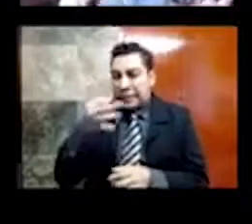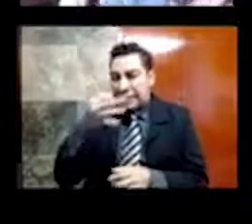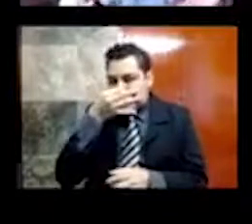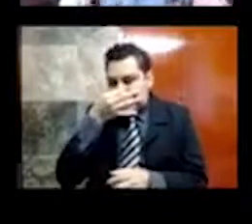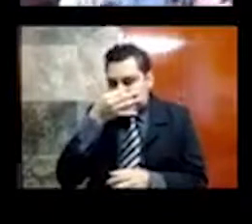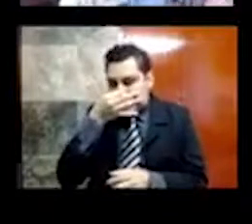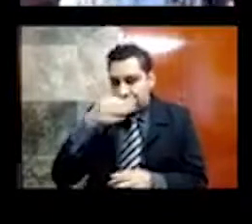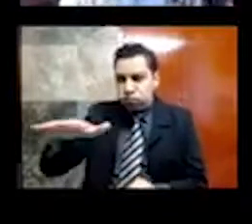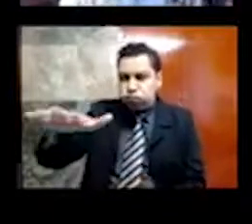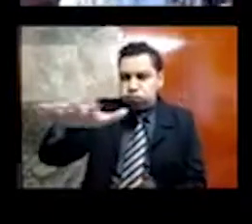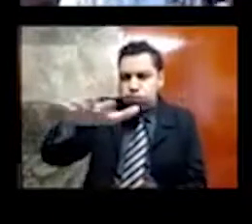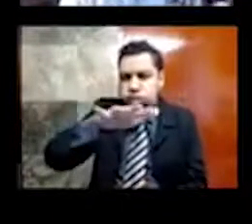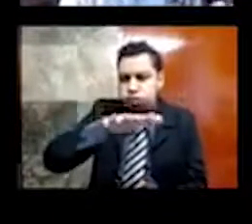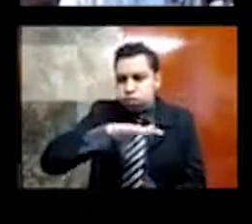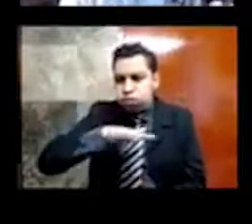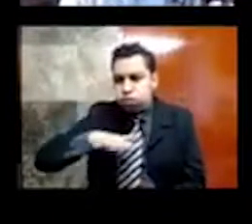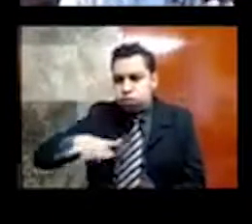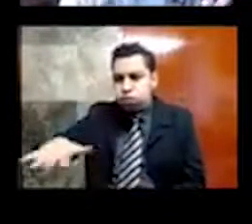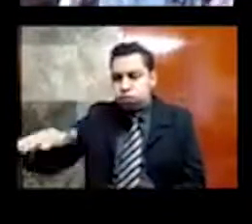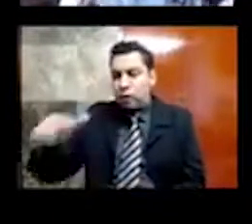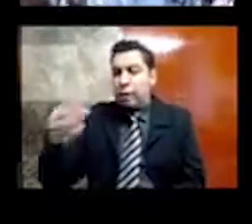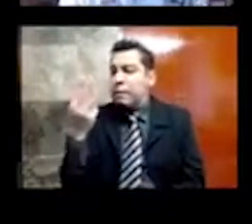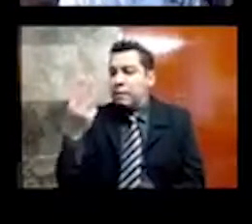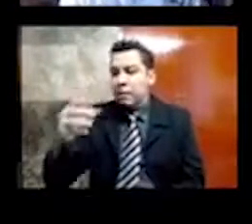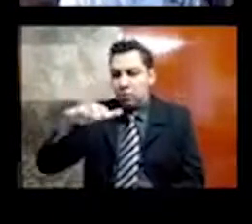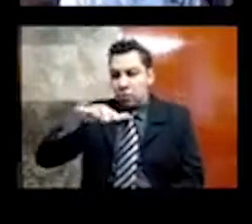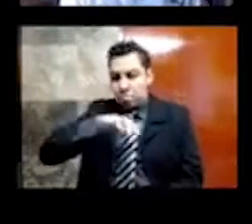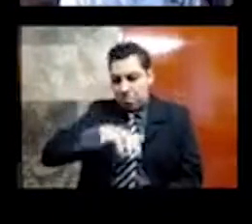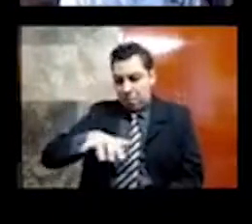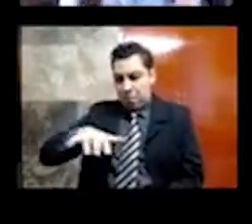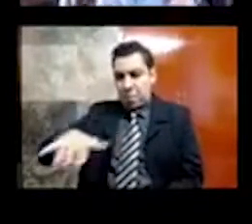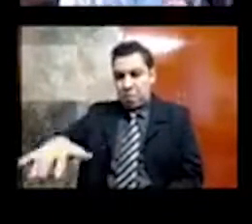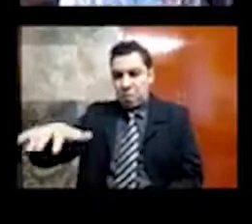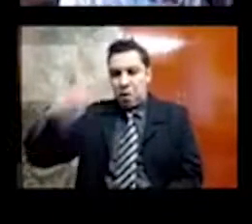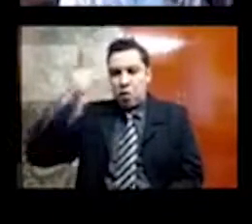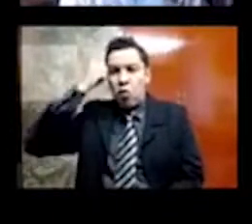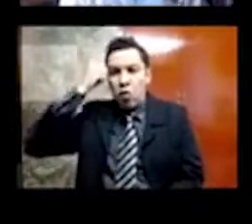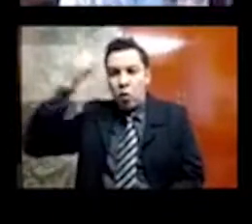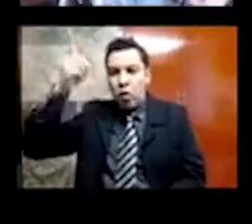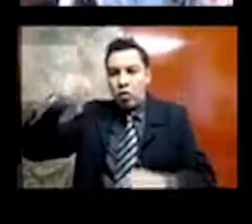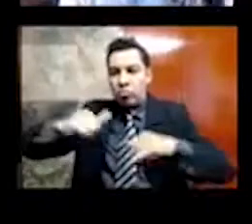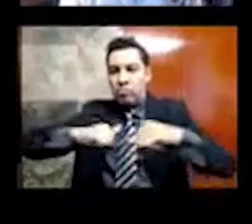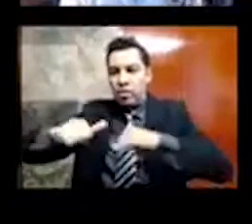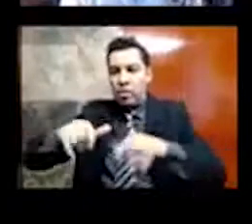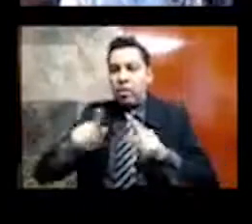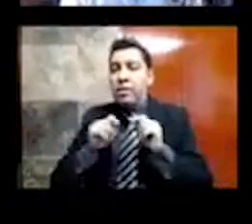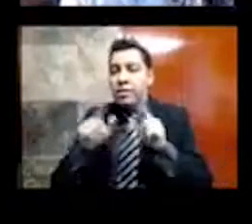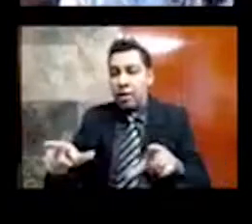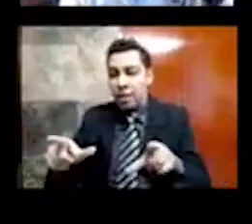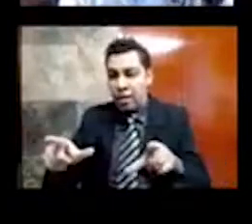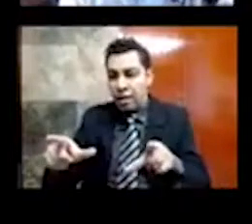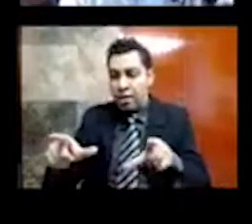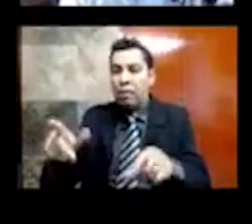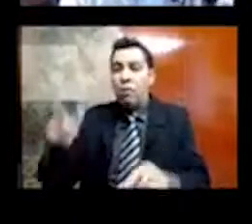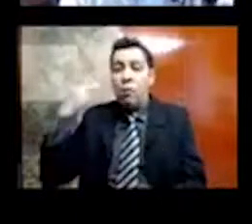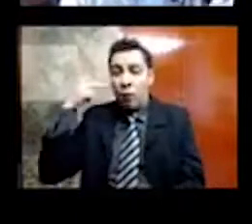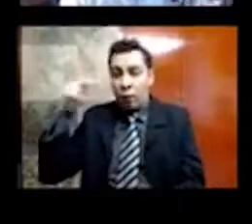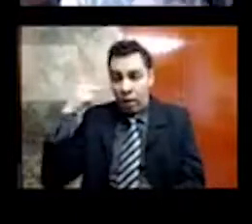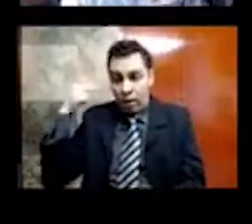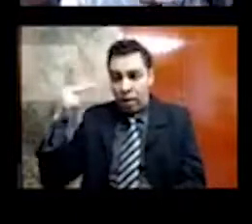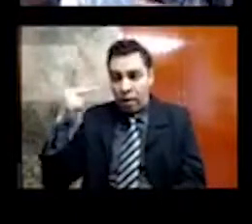puede ubicar solamente en estos tres señoríos, por llamarles así. Tlaxcalan, Huejotzingo y